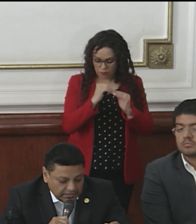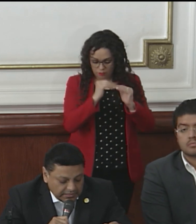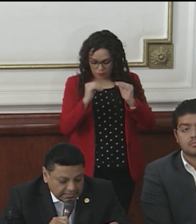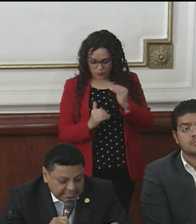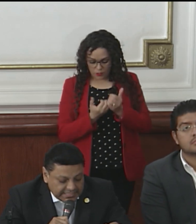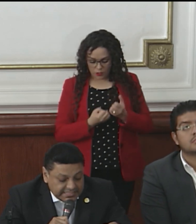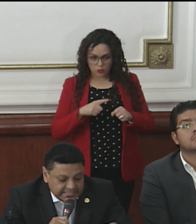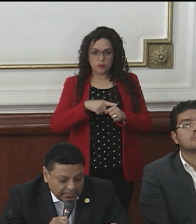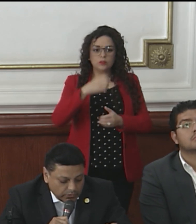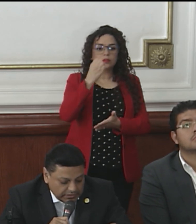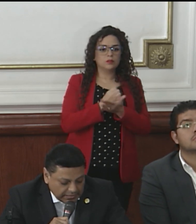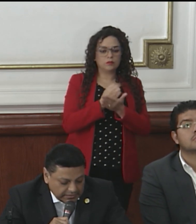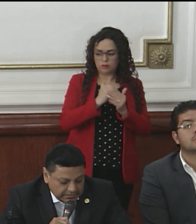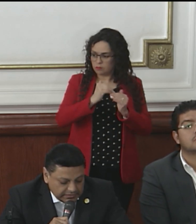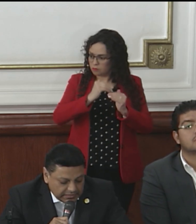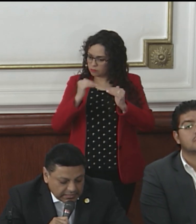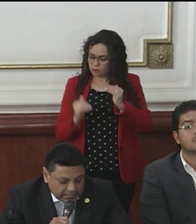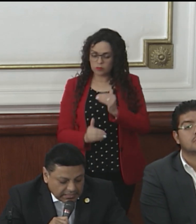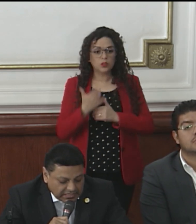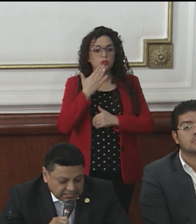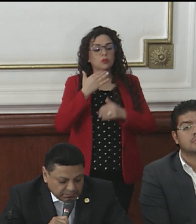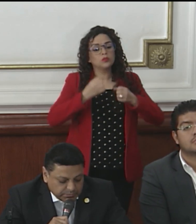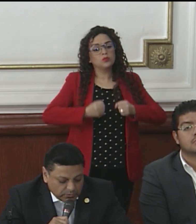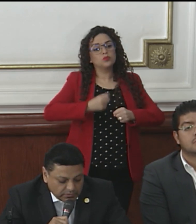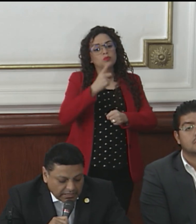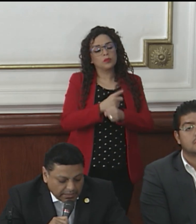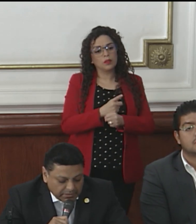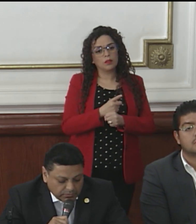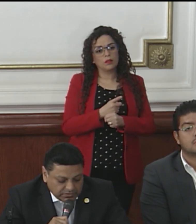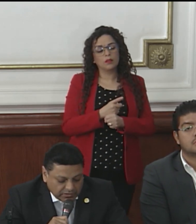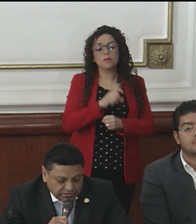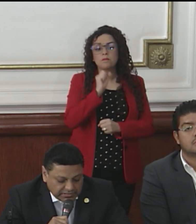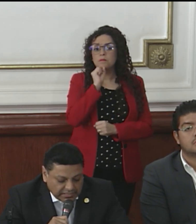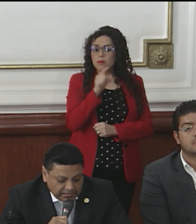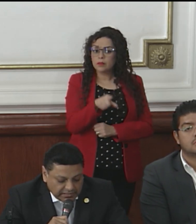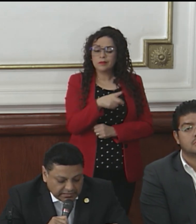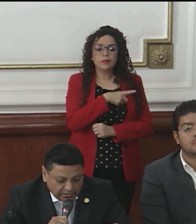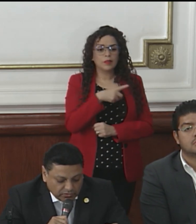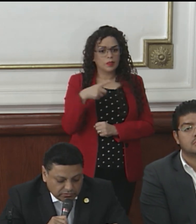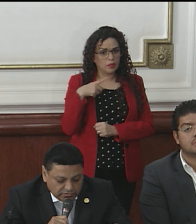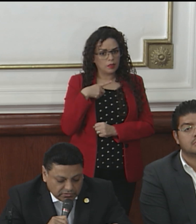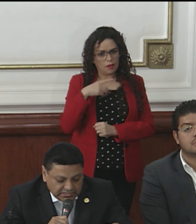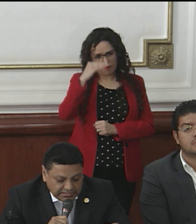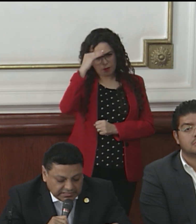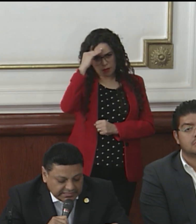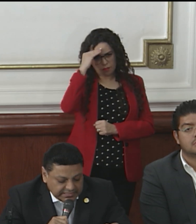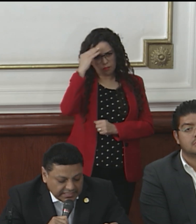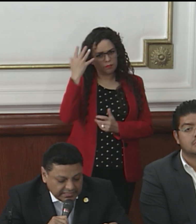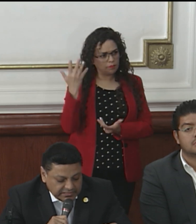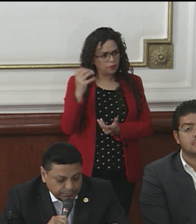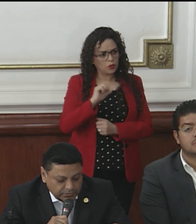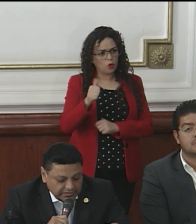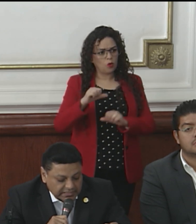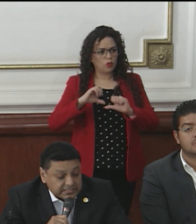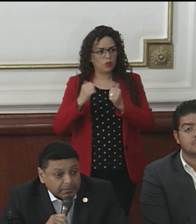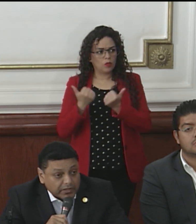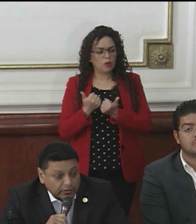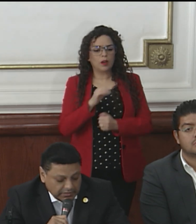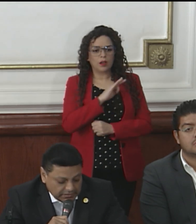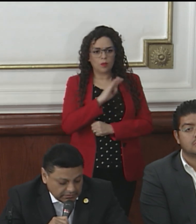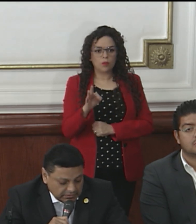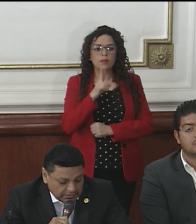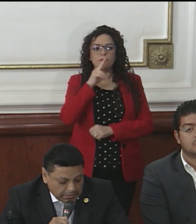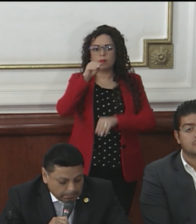económica, inseguridad. Asimismo, habremos de considerar, entre otros, las siguientes áreas de oportunidades de